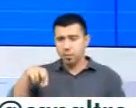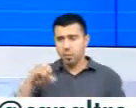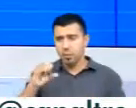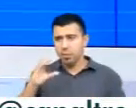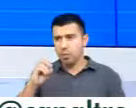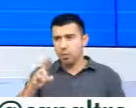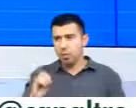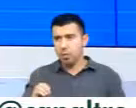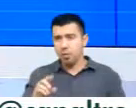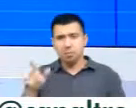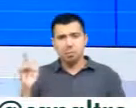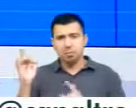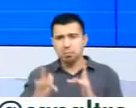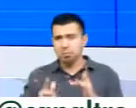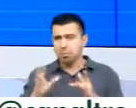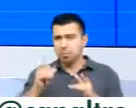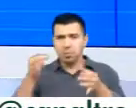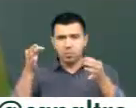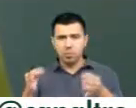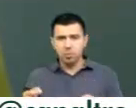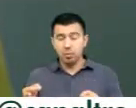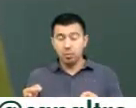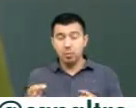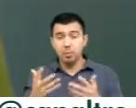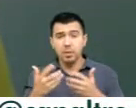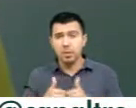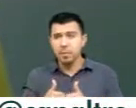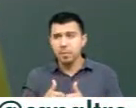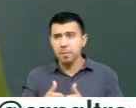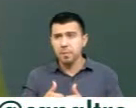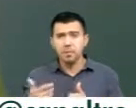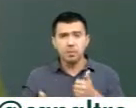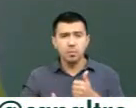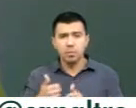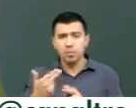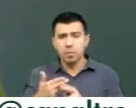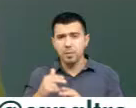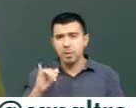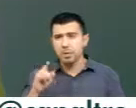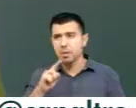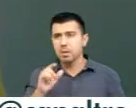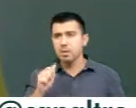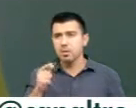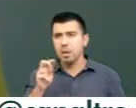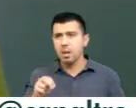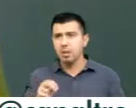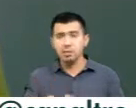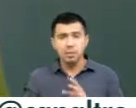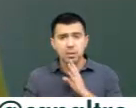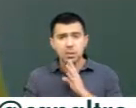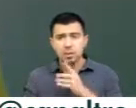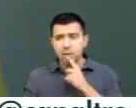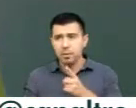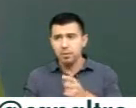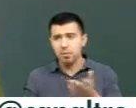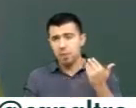incumplimientos de isagén el ingreso familiar cuando estaba antes del proyecto pesquero era un